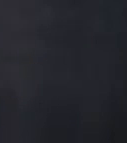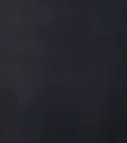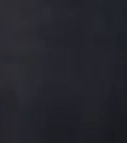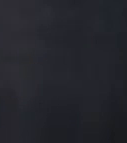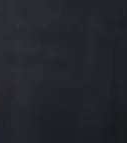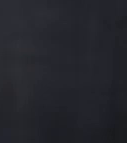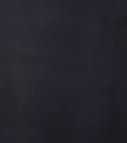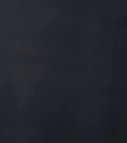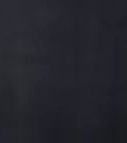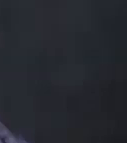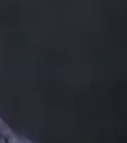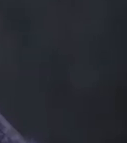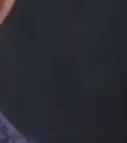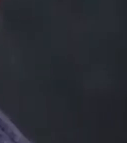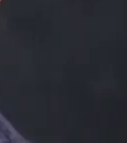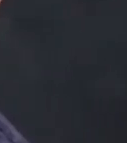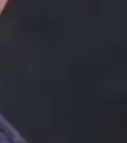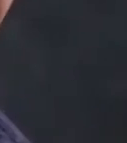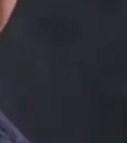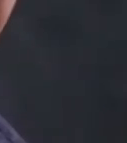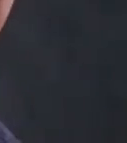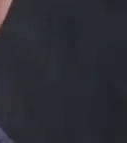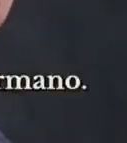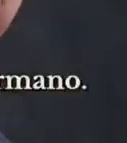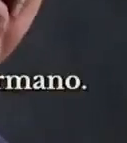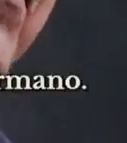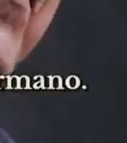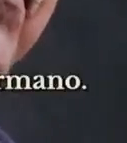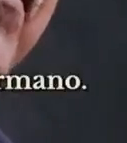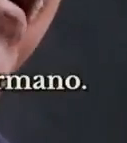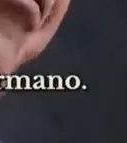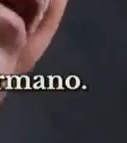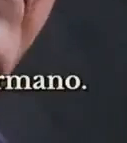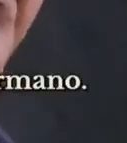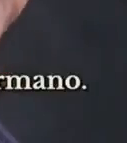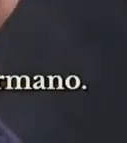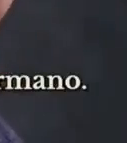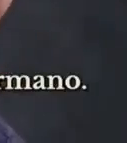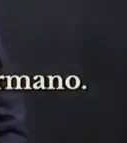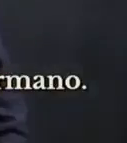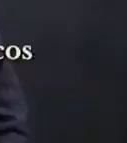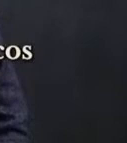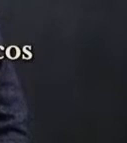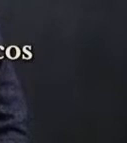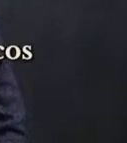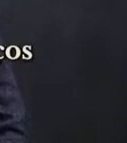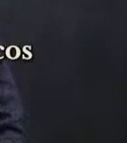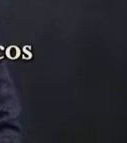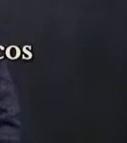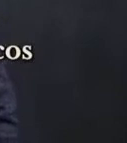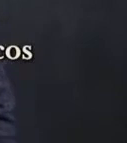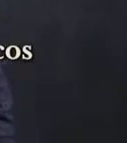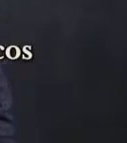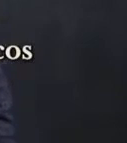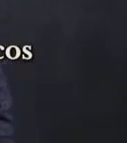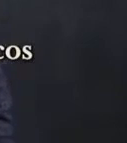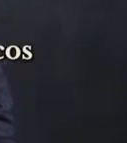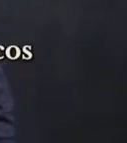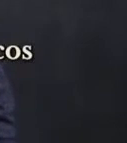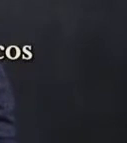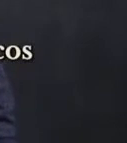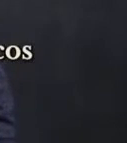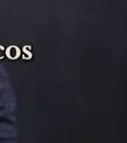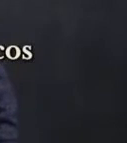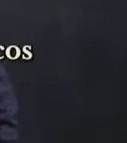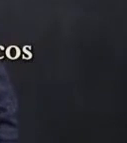todo el tiempo todo el tiempo pendiente de la felicidad de su hermana se reía no solo de lo